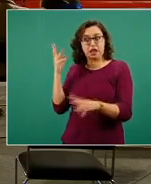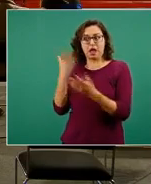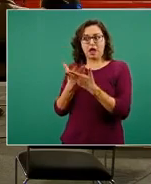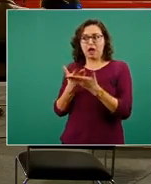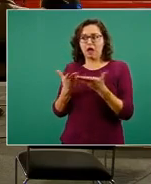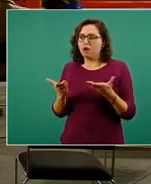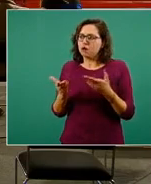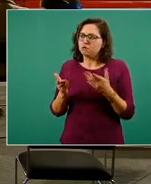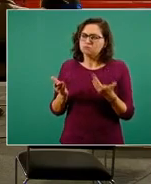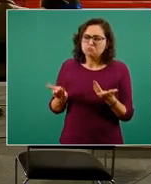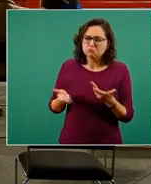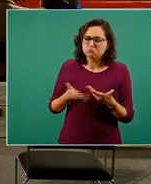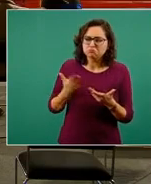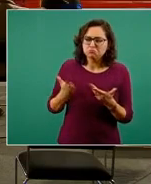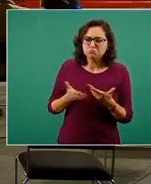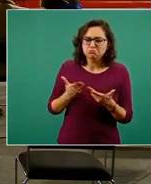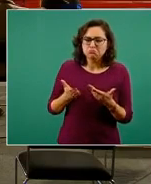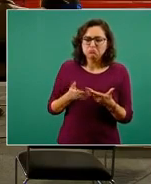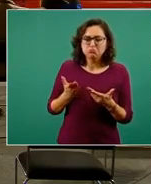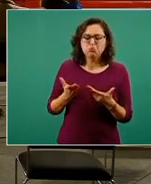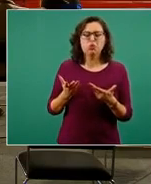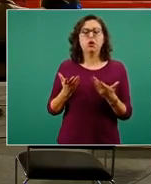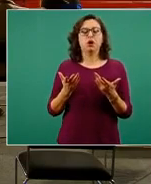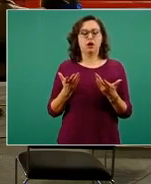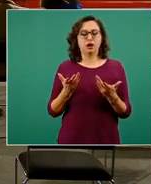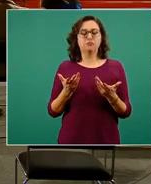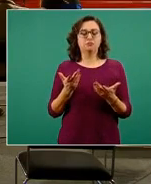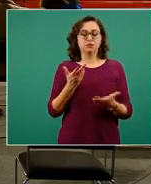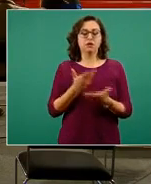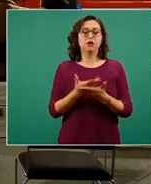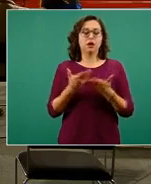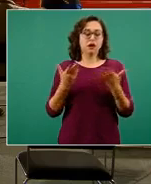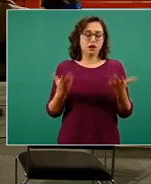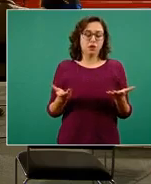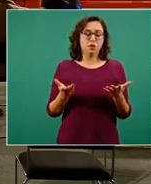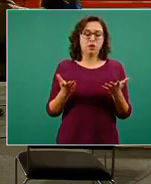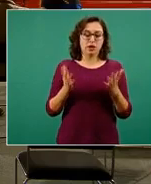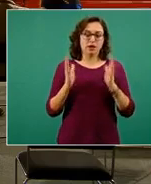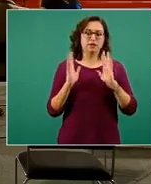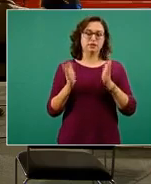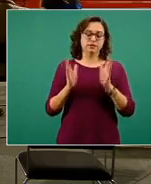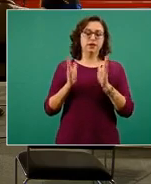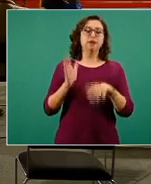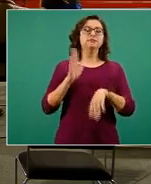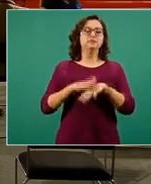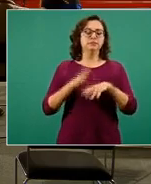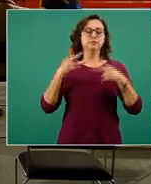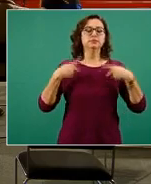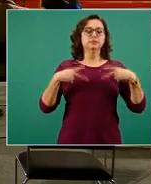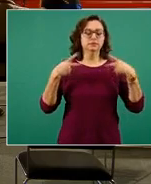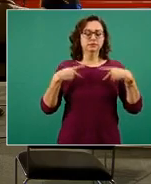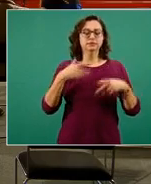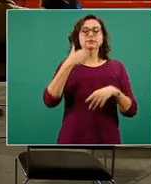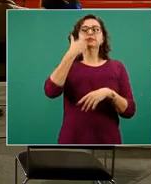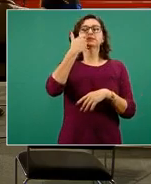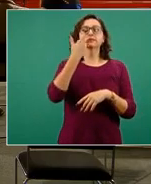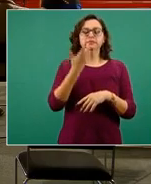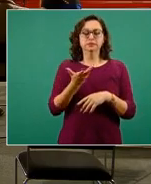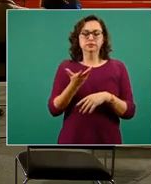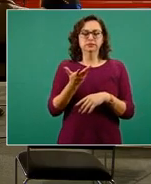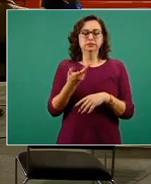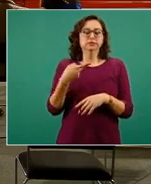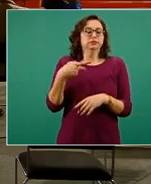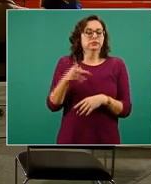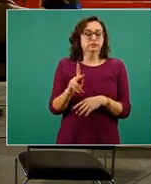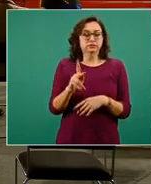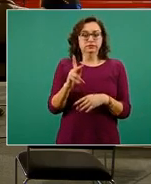poca gente solicitando la prueba y ahora tuvimos ya una mayor demanda, pero la positividad no ha variado,